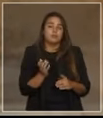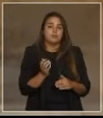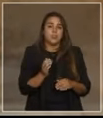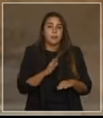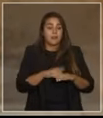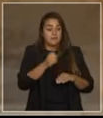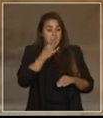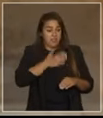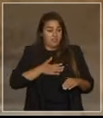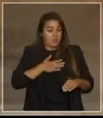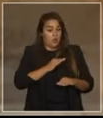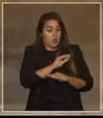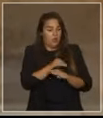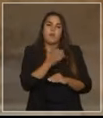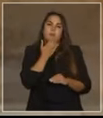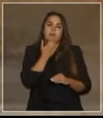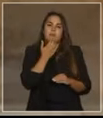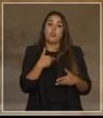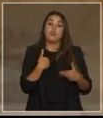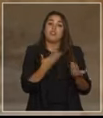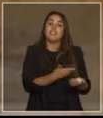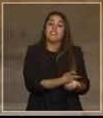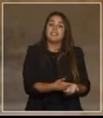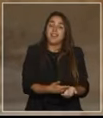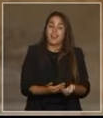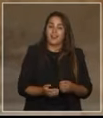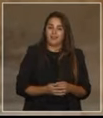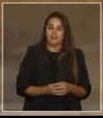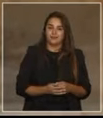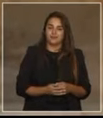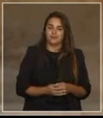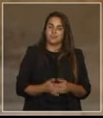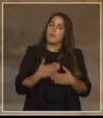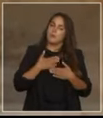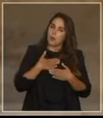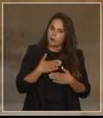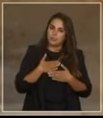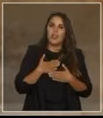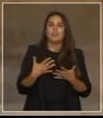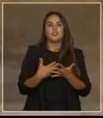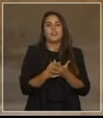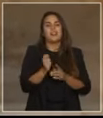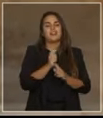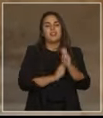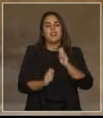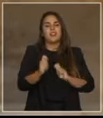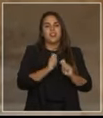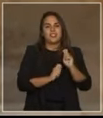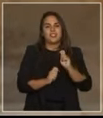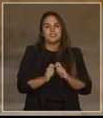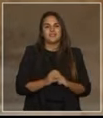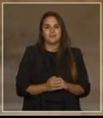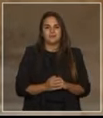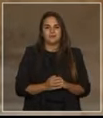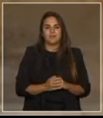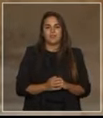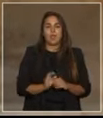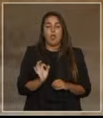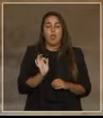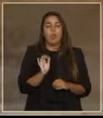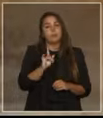bienestar, empezando por los donantes de sangre, los voluntarios de todas las asociaciones o el personal